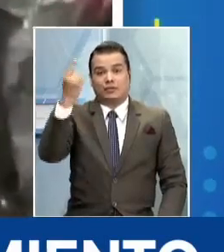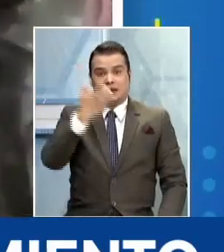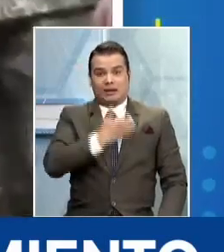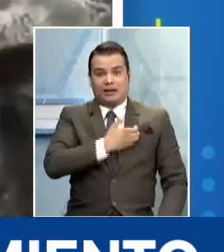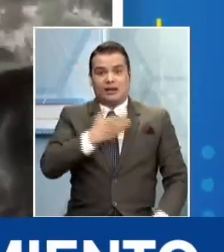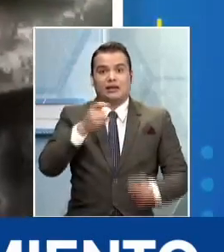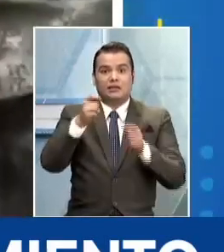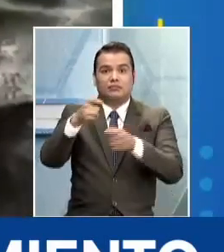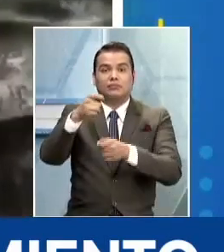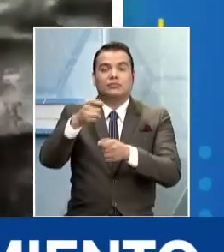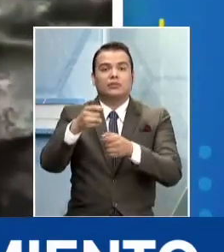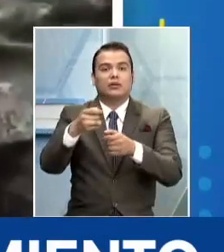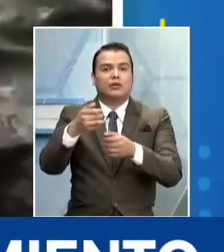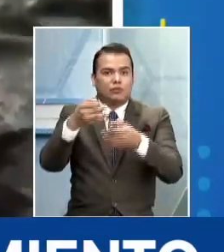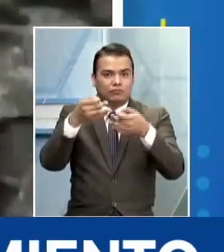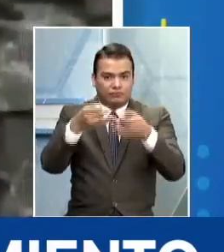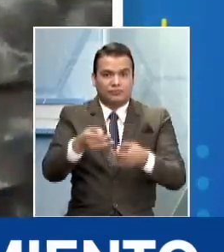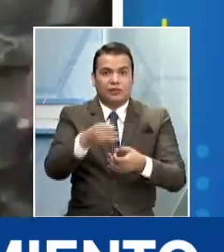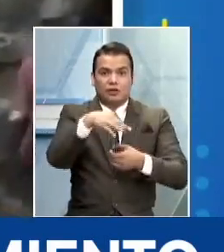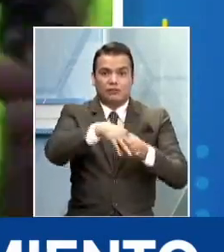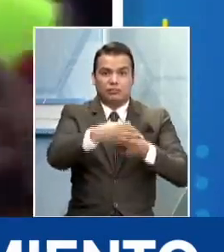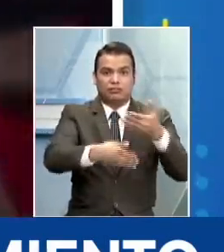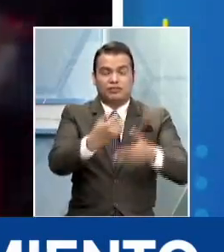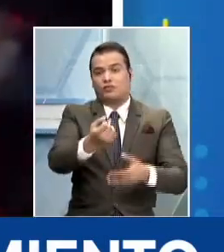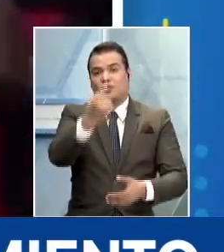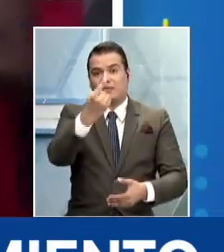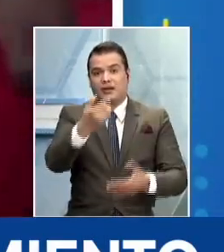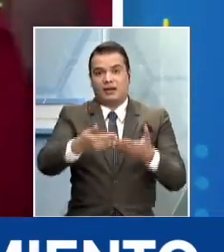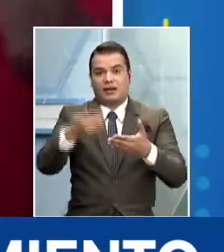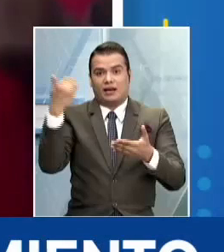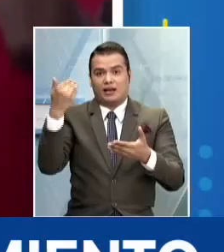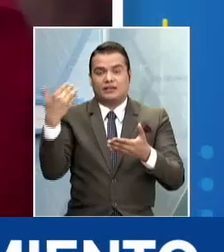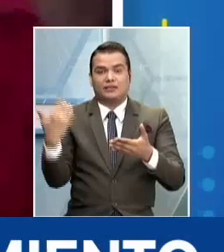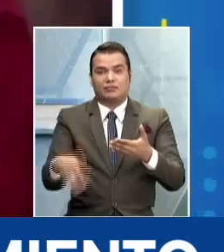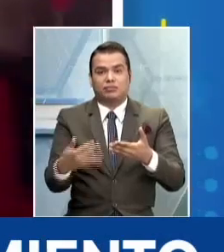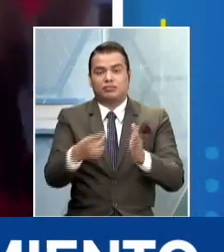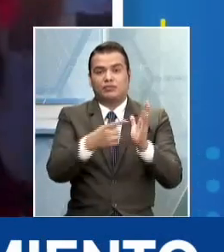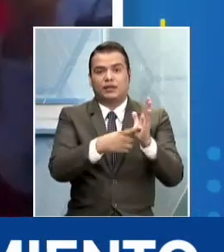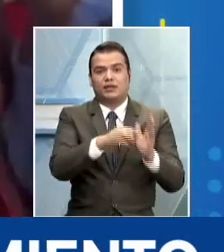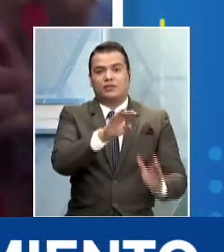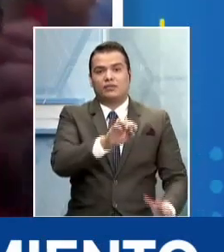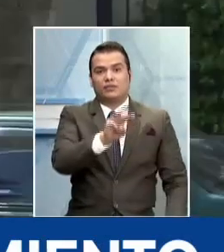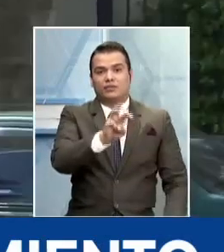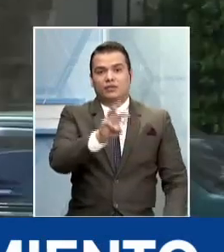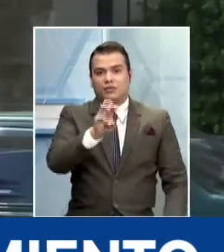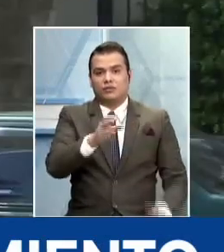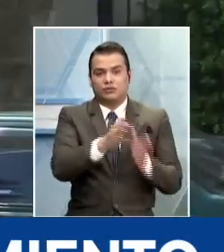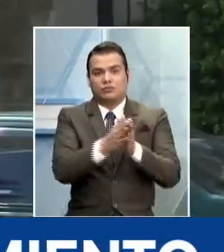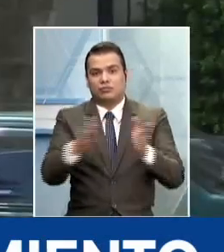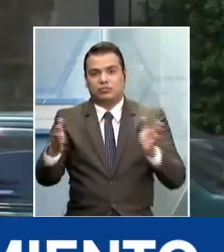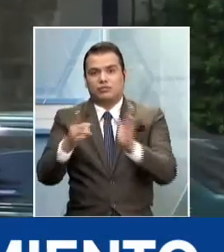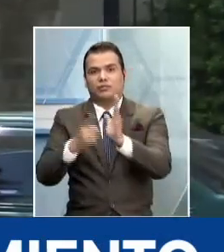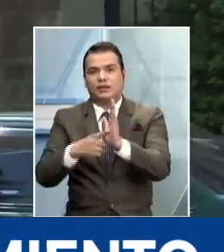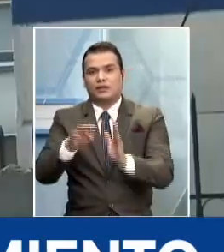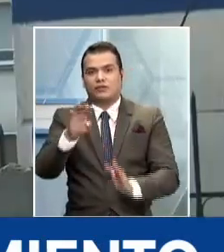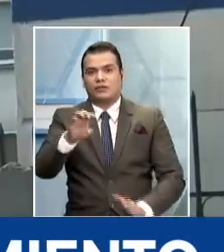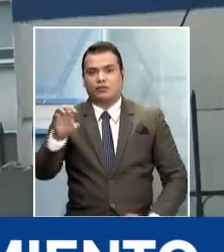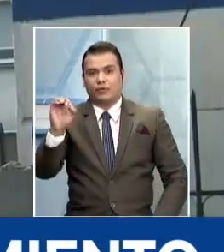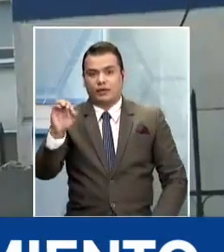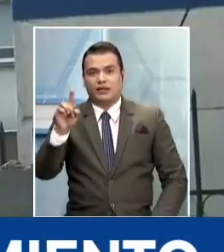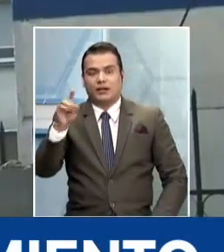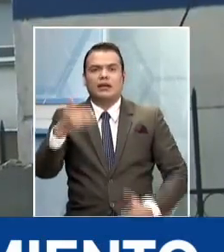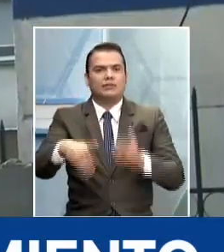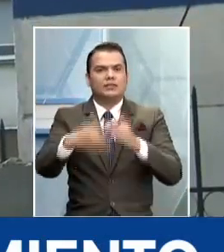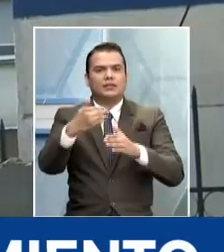entre 1988 y 1990. En su mandato se crearon los llamados Calis y se iniciaron las obras del hospital que